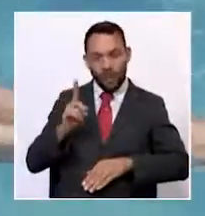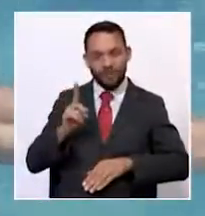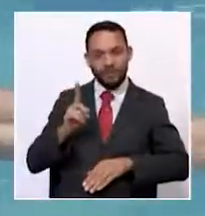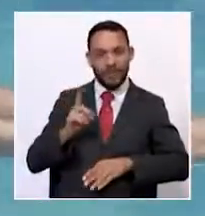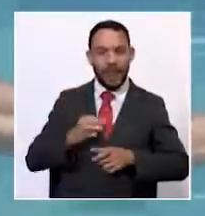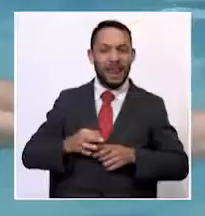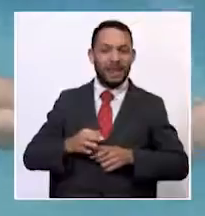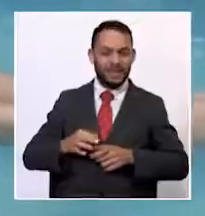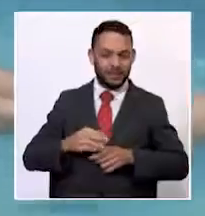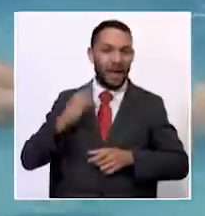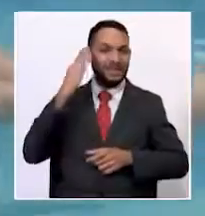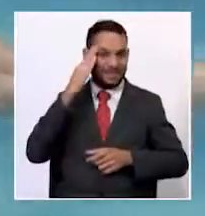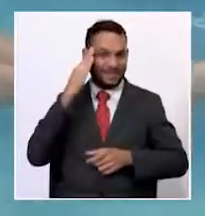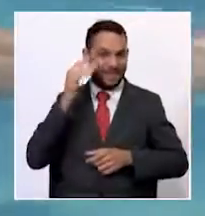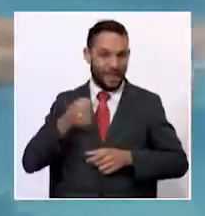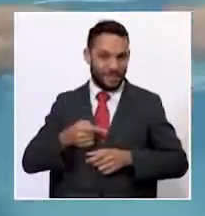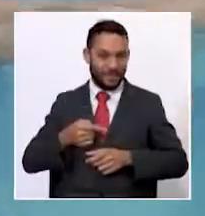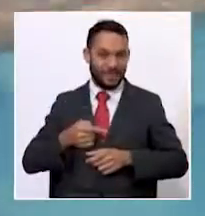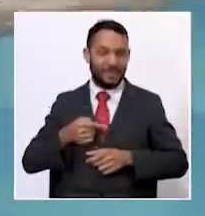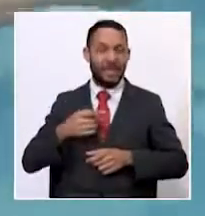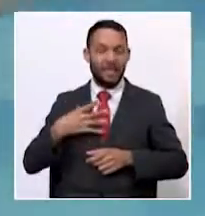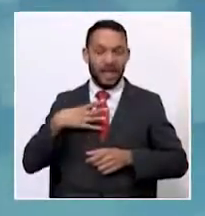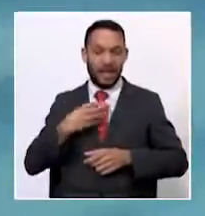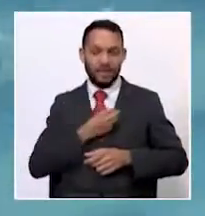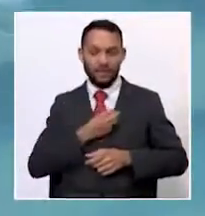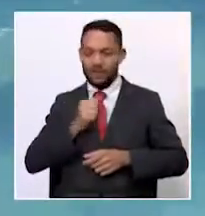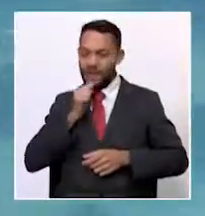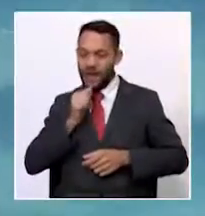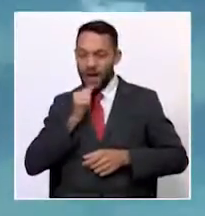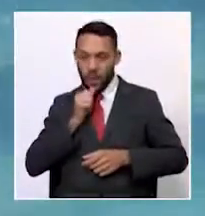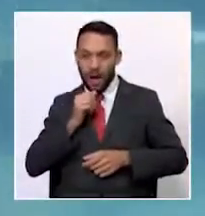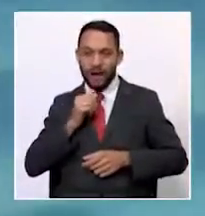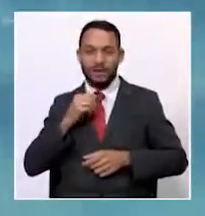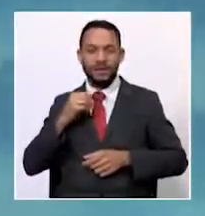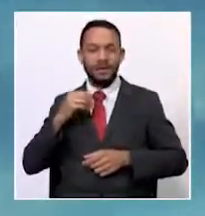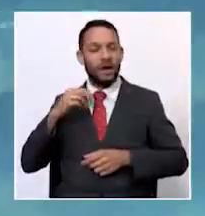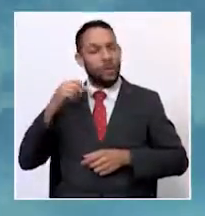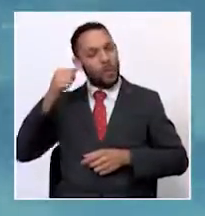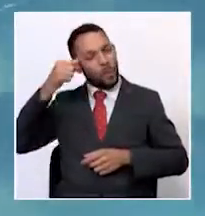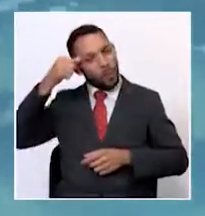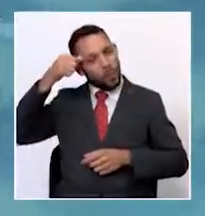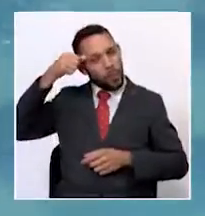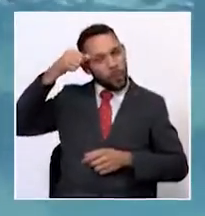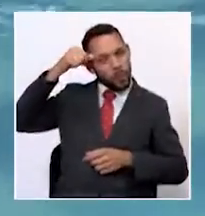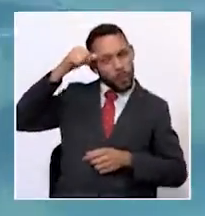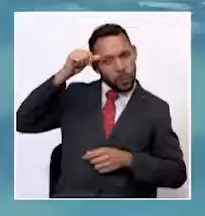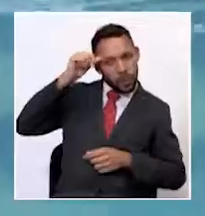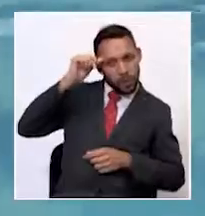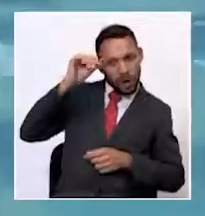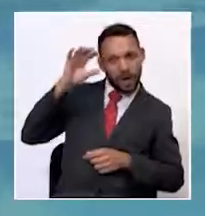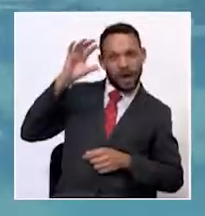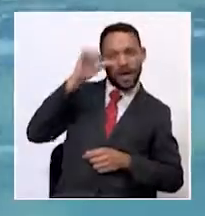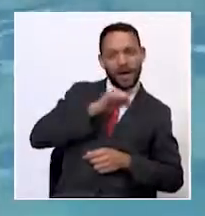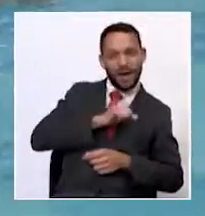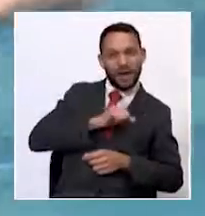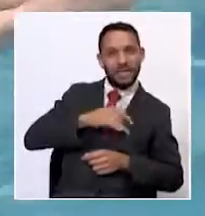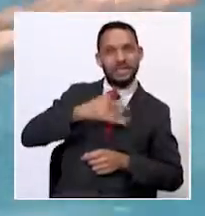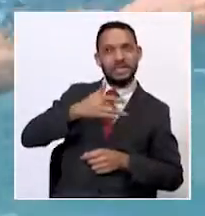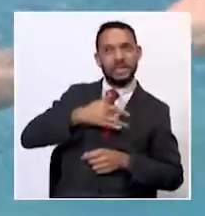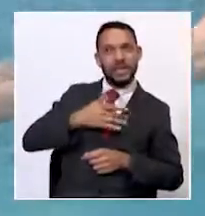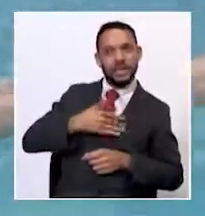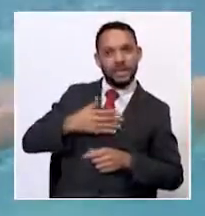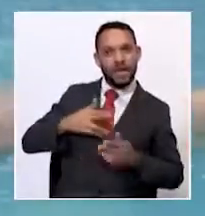Entonces los movimientos son de acompañamiento, de total confianza, en los que el paciente es sumergido y